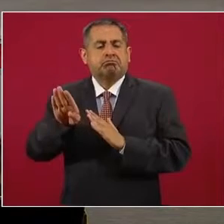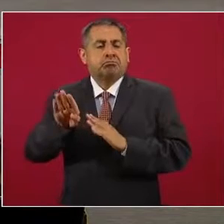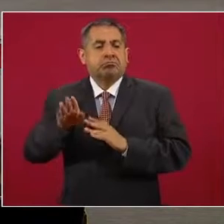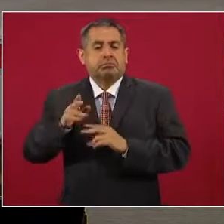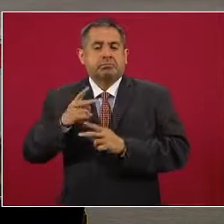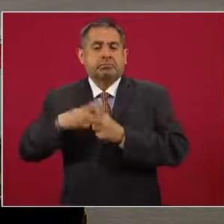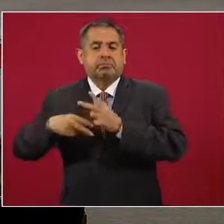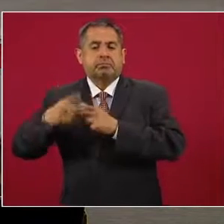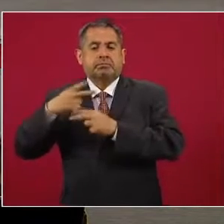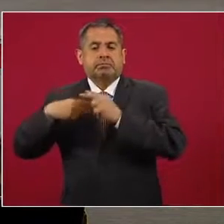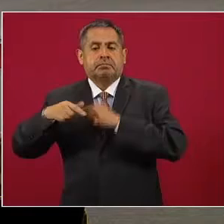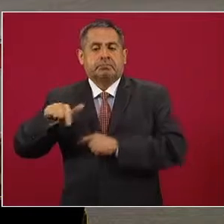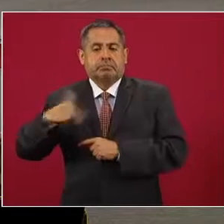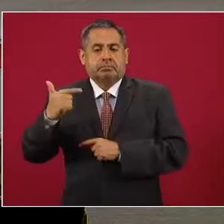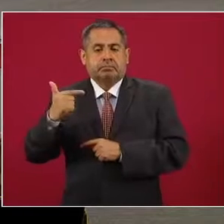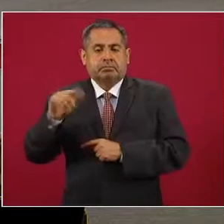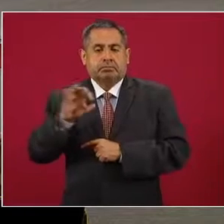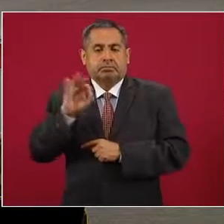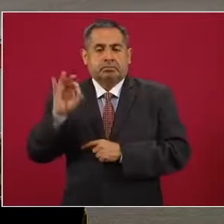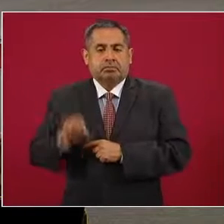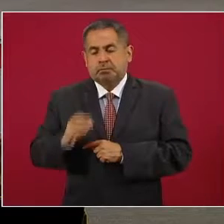12%.